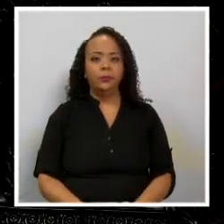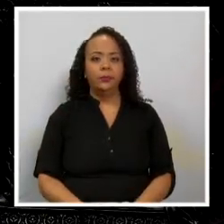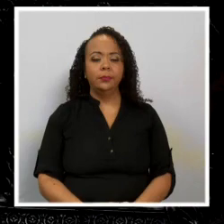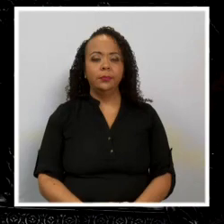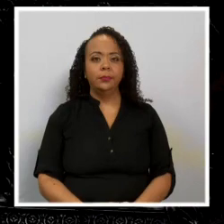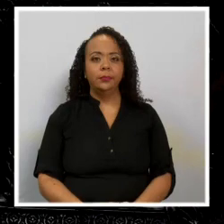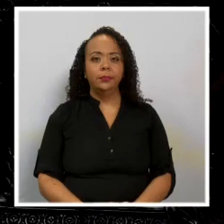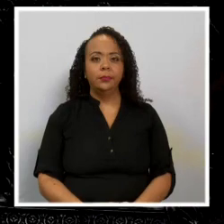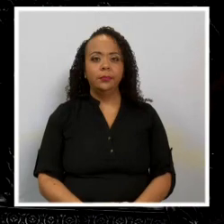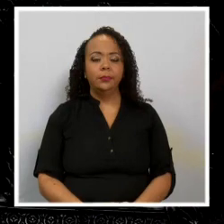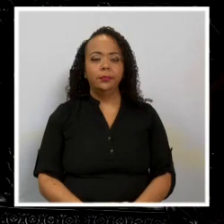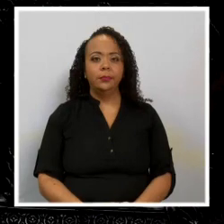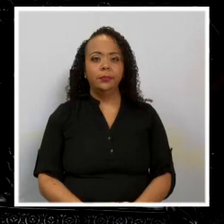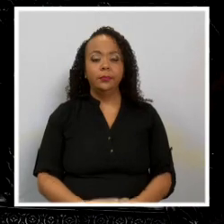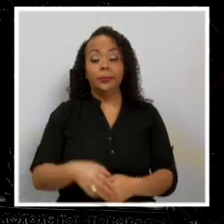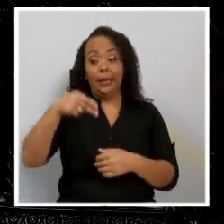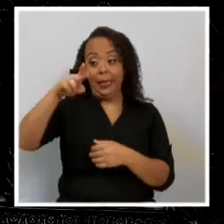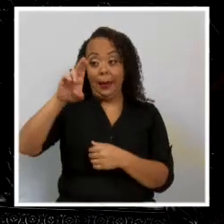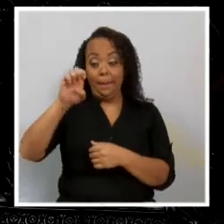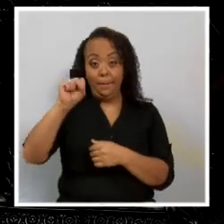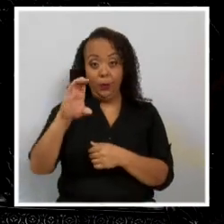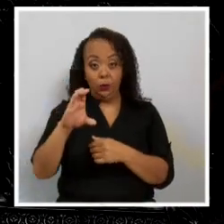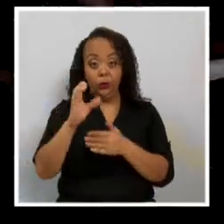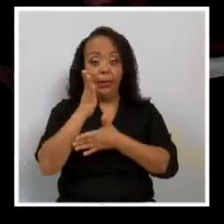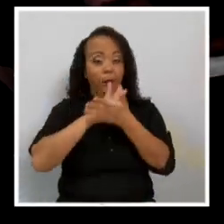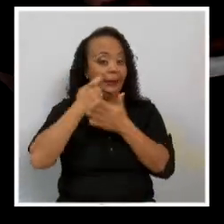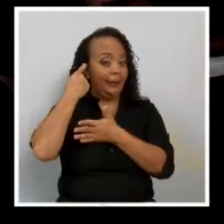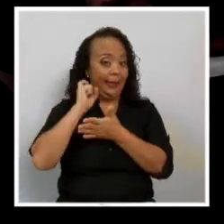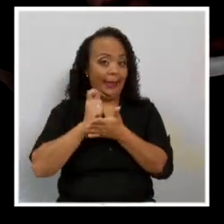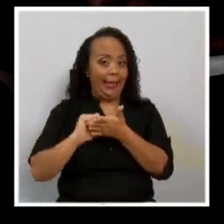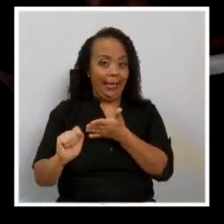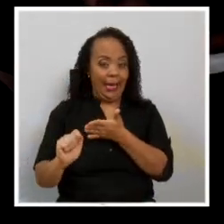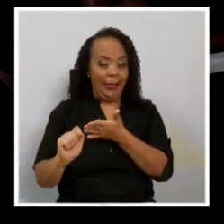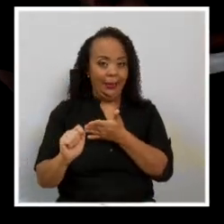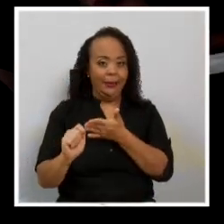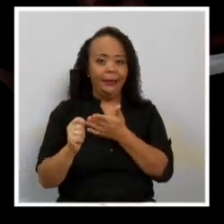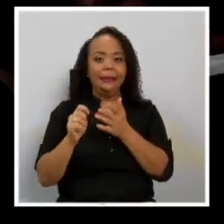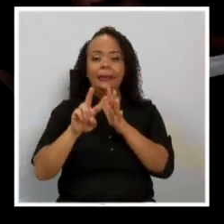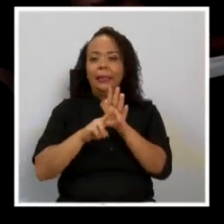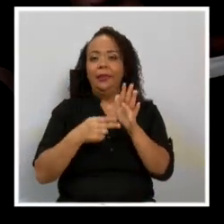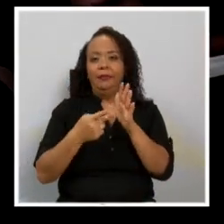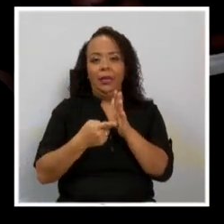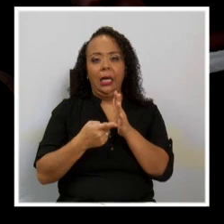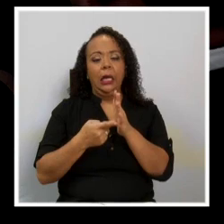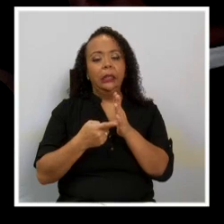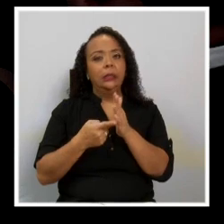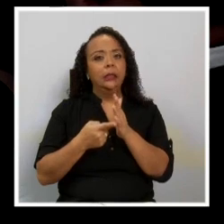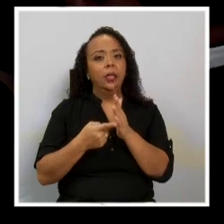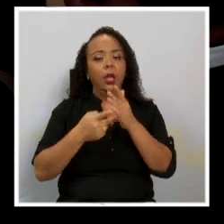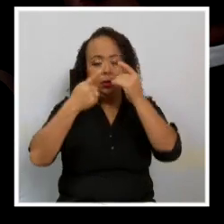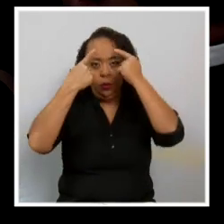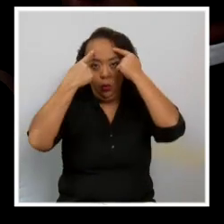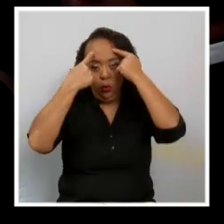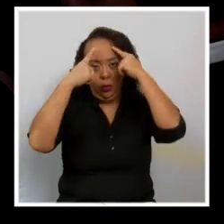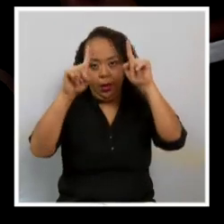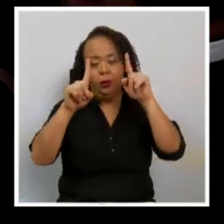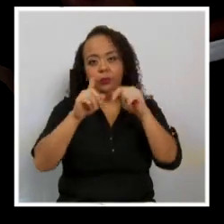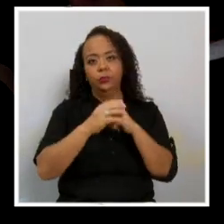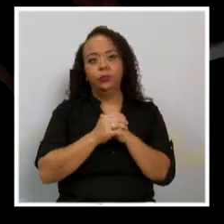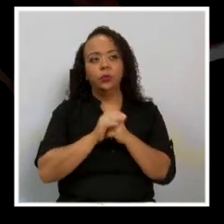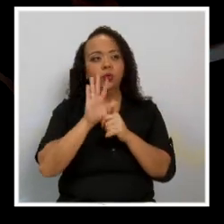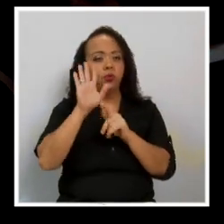un representante del PUS en alguna secretaría, quiere decir que se dejaron, o sea, que lograron su